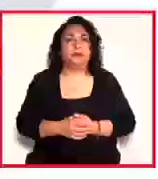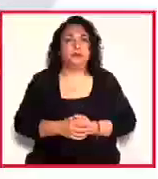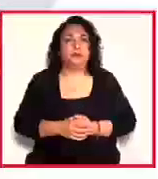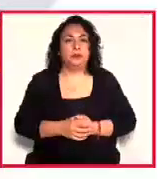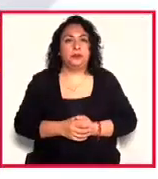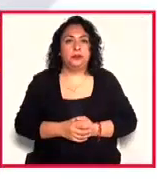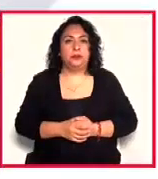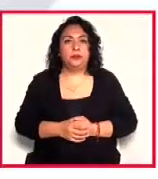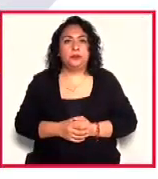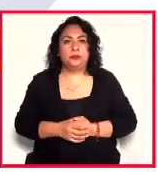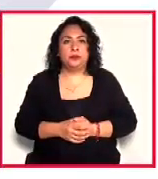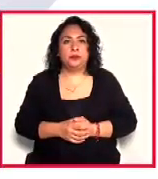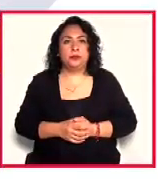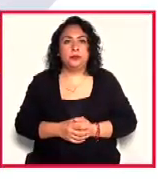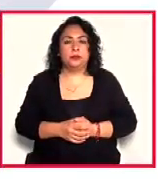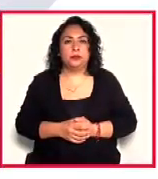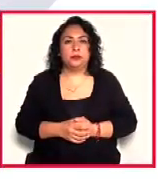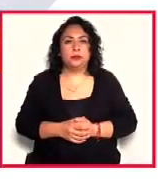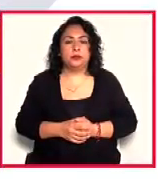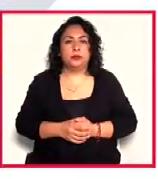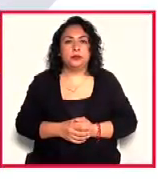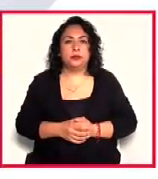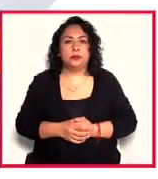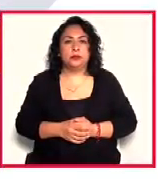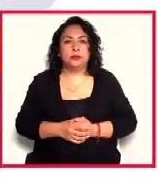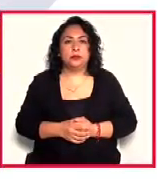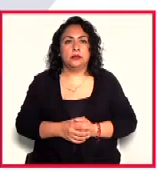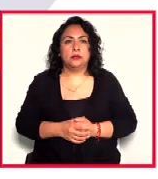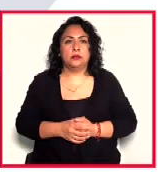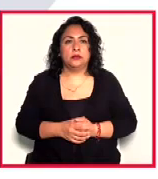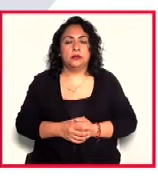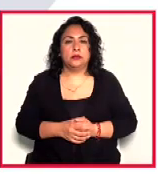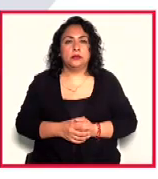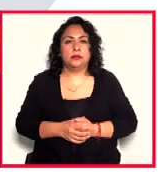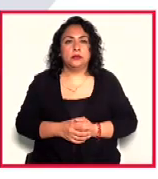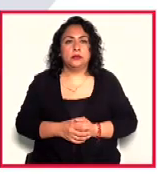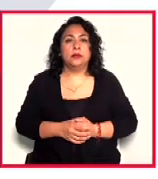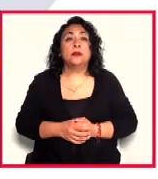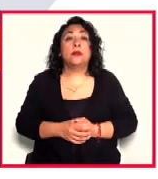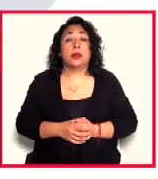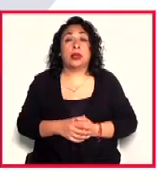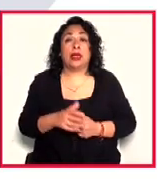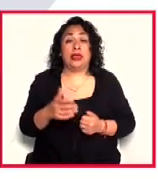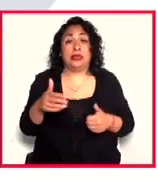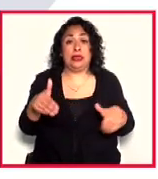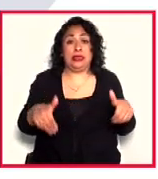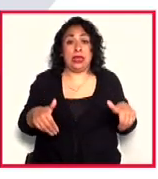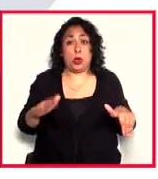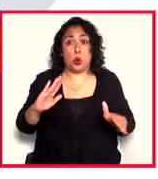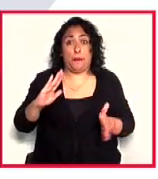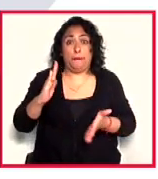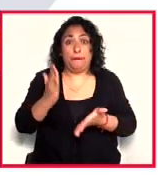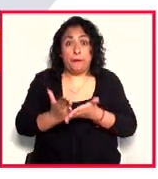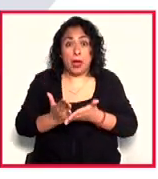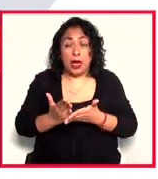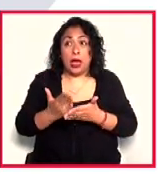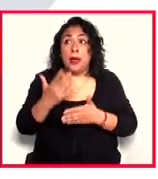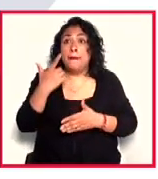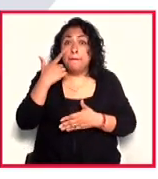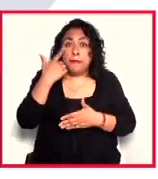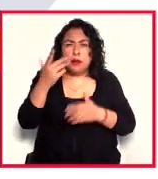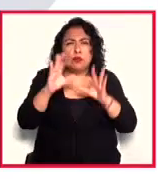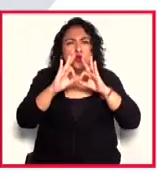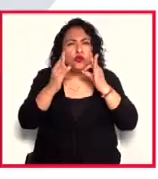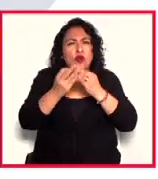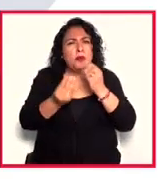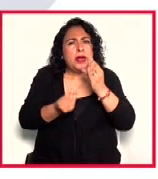Los teatros han estado cerrados, pero no están en silencio. Cuando el teatro se detuvo, aparecieron nuevas formas para reinventarlo